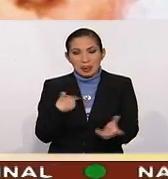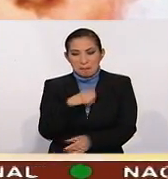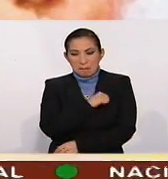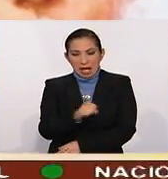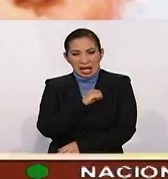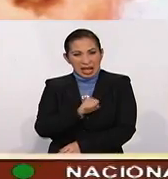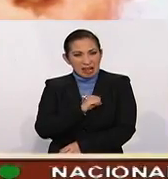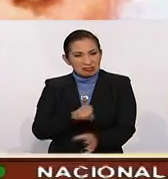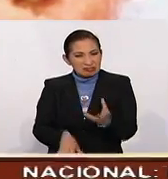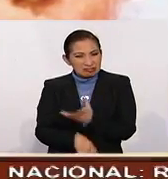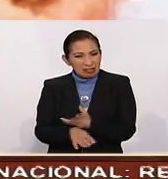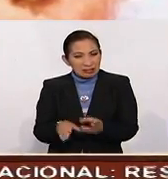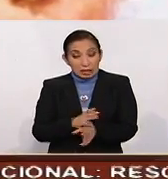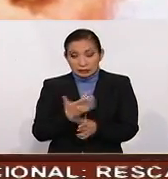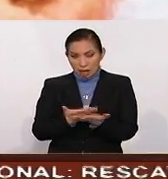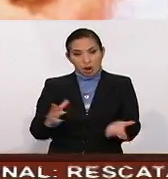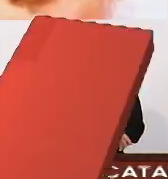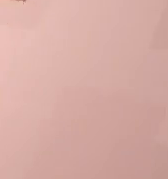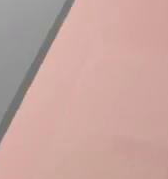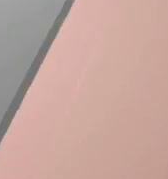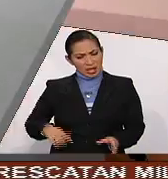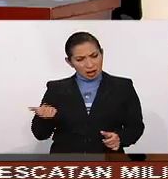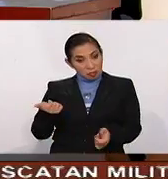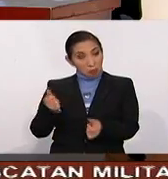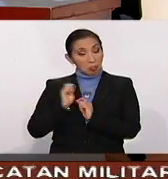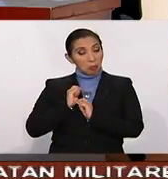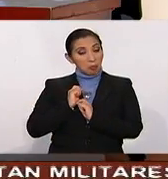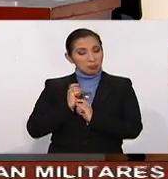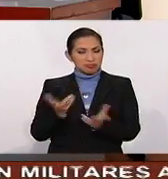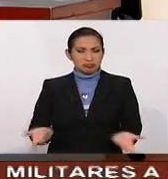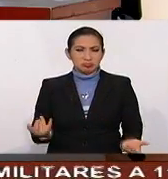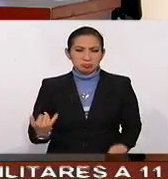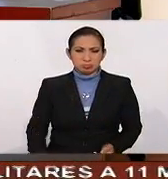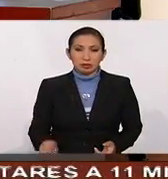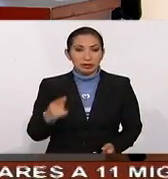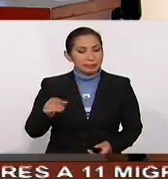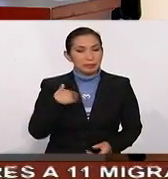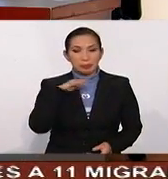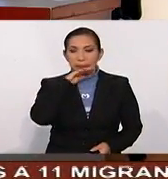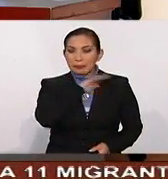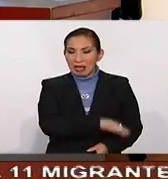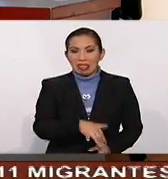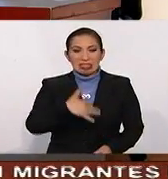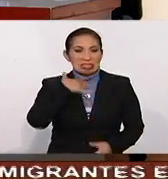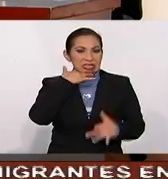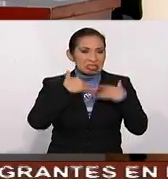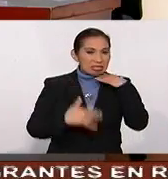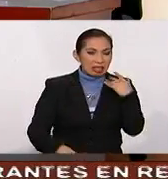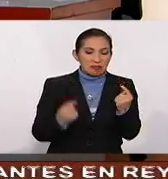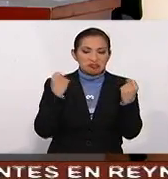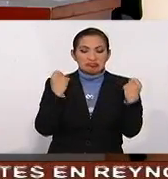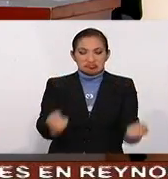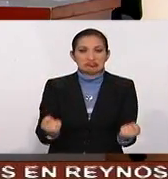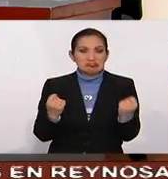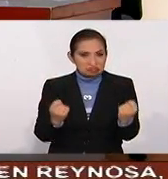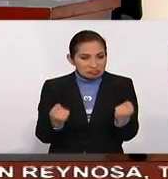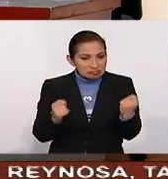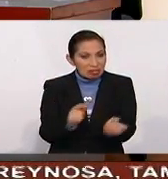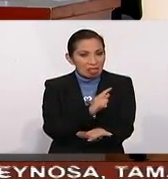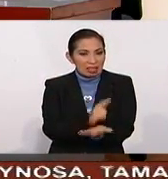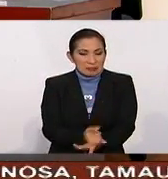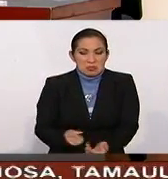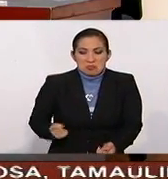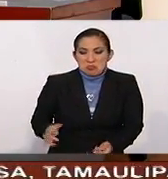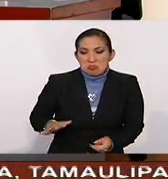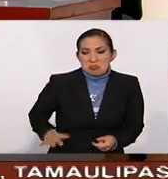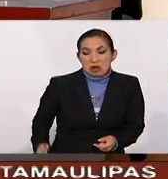y ahora gobernando un municipio. Así es, con un desaseo absoluto, violando las leyes que